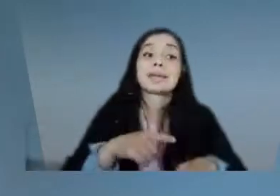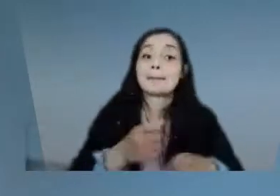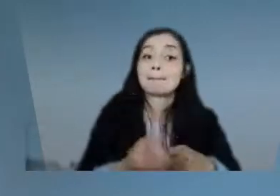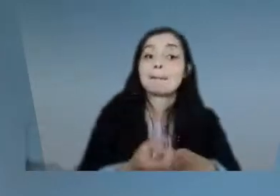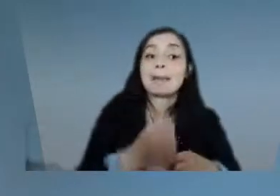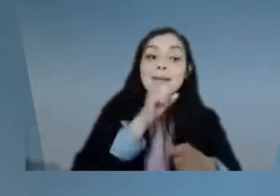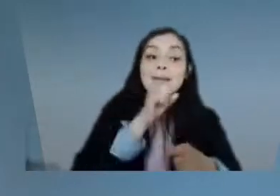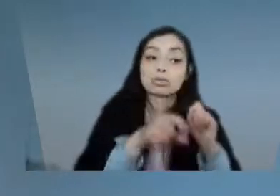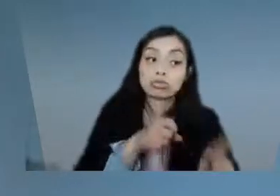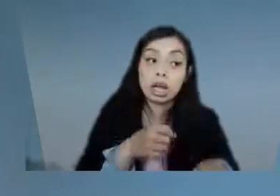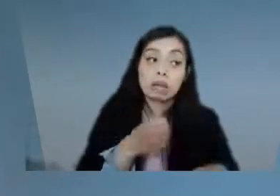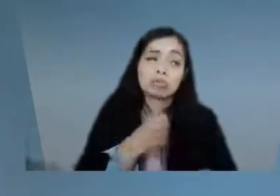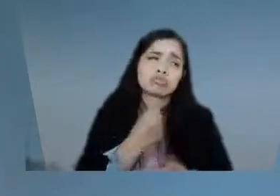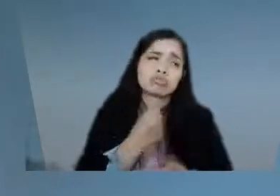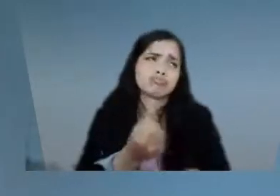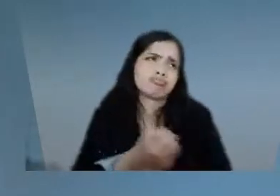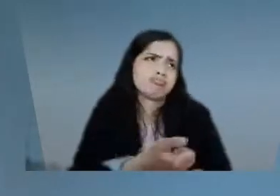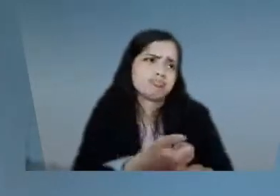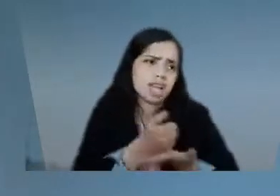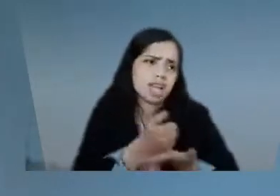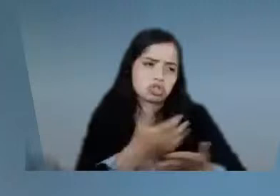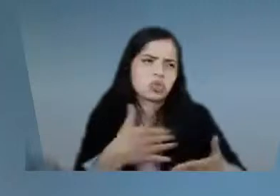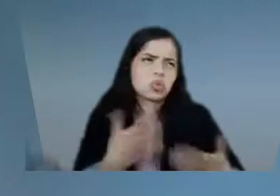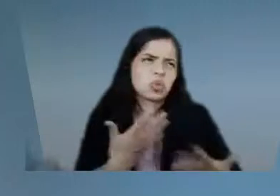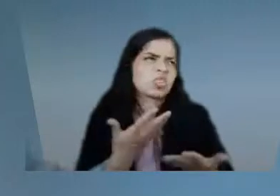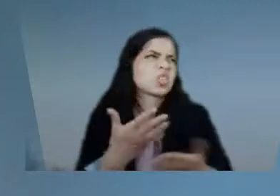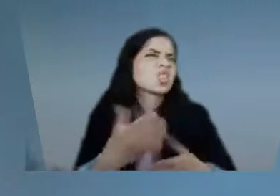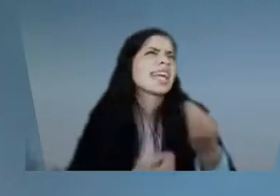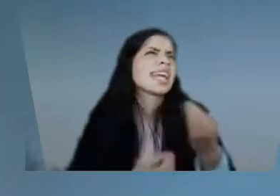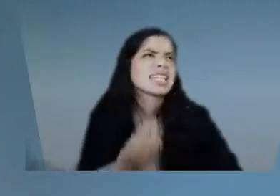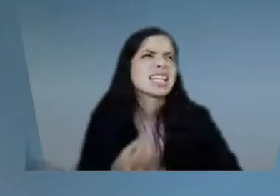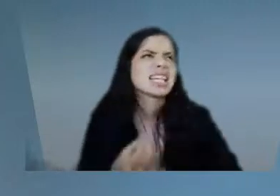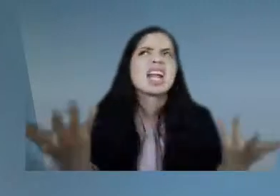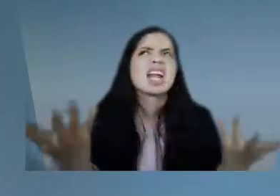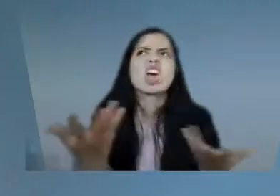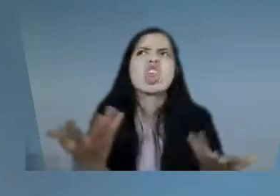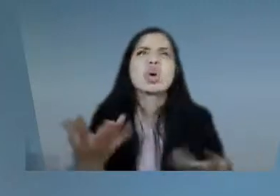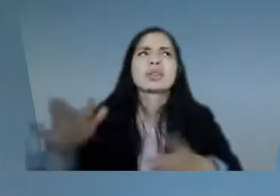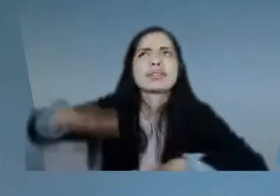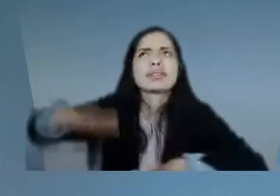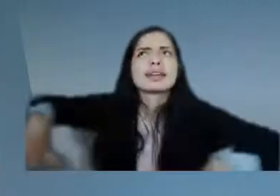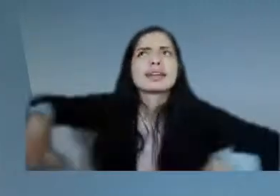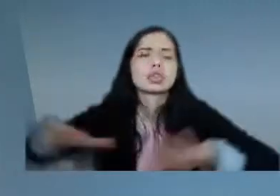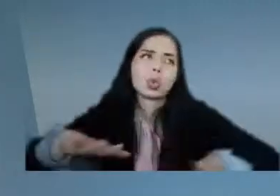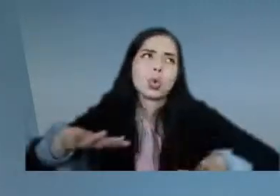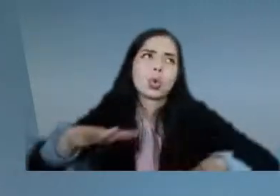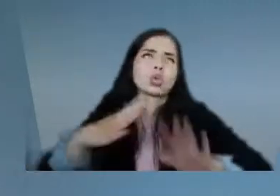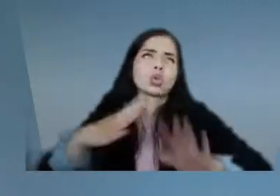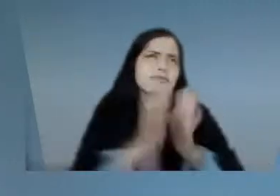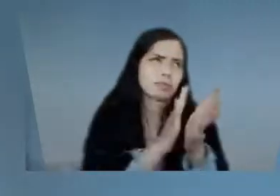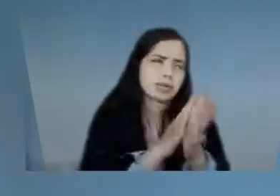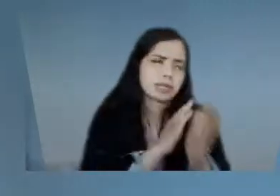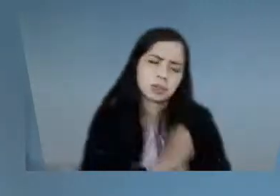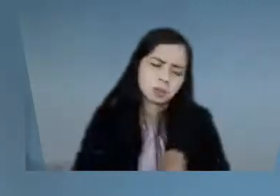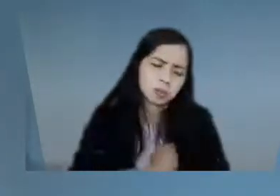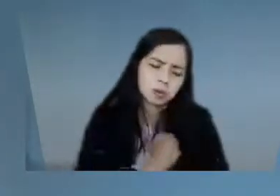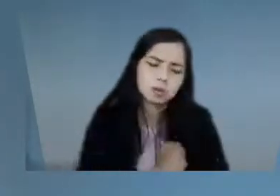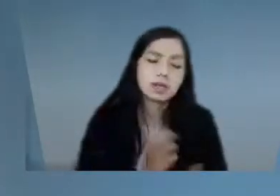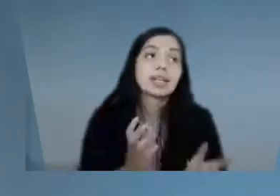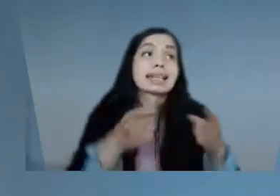podemos ingresar, pedir los permisos pertinentes que sean necesarios para poder trabajar ahí. Y